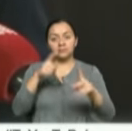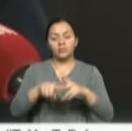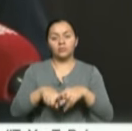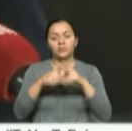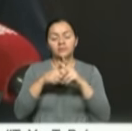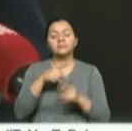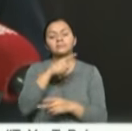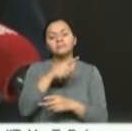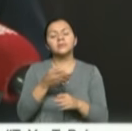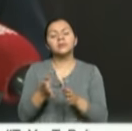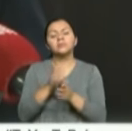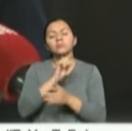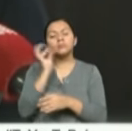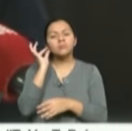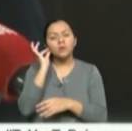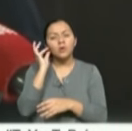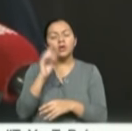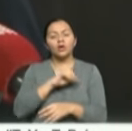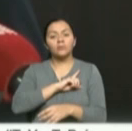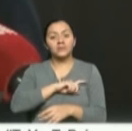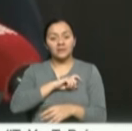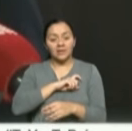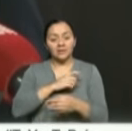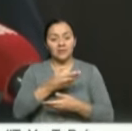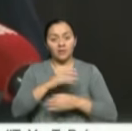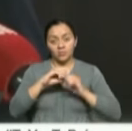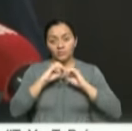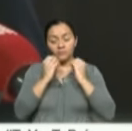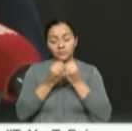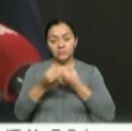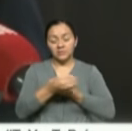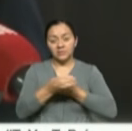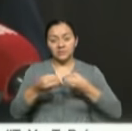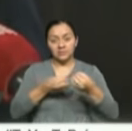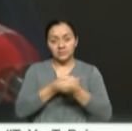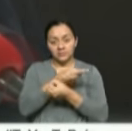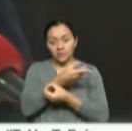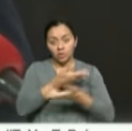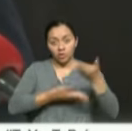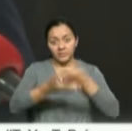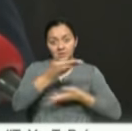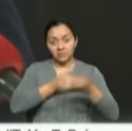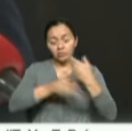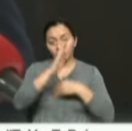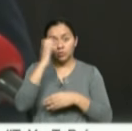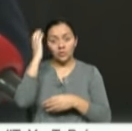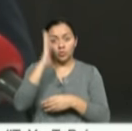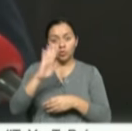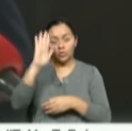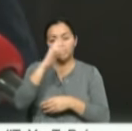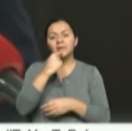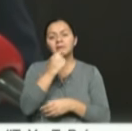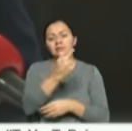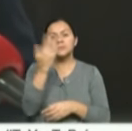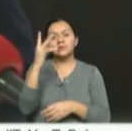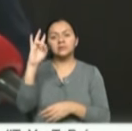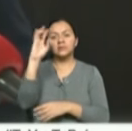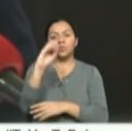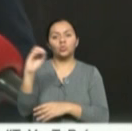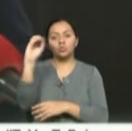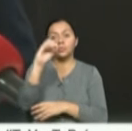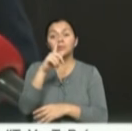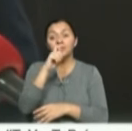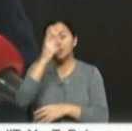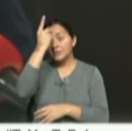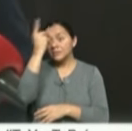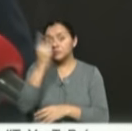Malmström ha hecho una sugerencia de que se empiece a tratar el 17 de octubre. tendrá que ser una decisión del presidente del Consejo